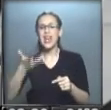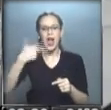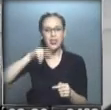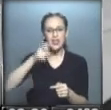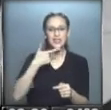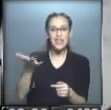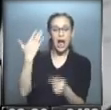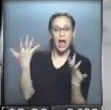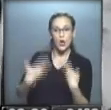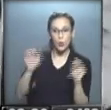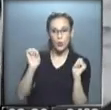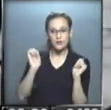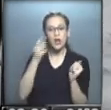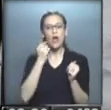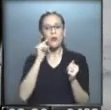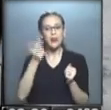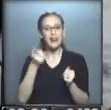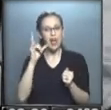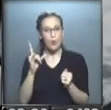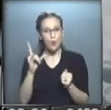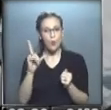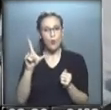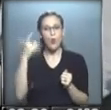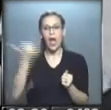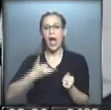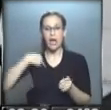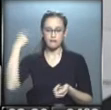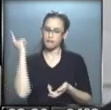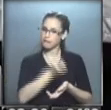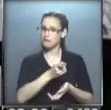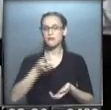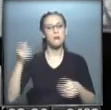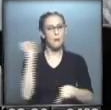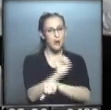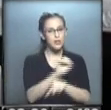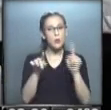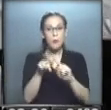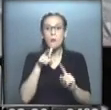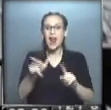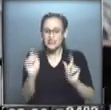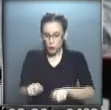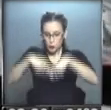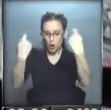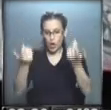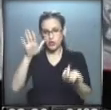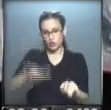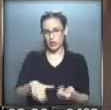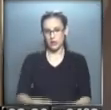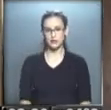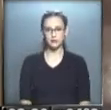ayer. Raúl Gómez Incunegui tenía una orden de detención pendiente por un supuesto caso de abuso sexual.